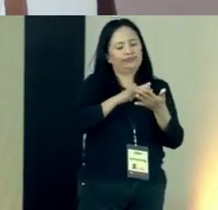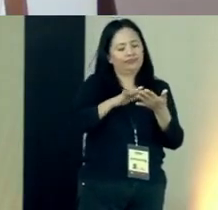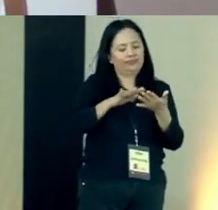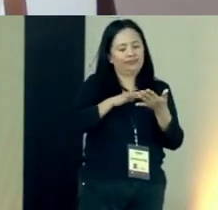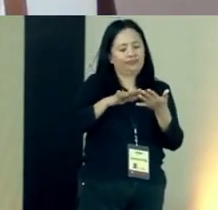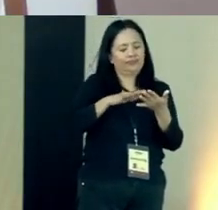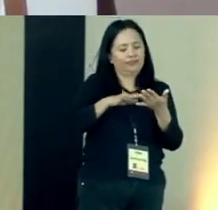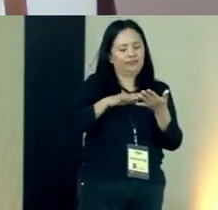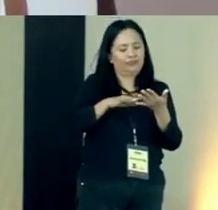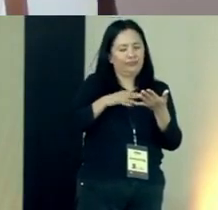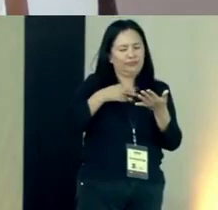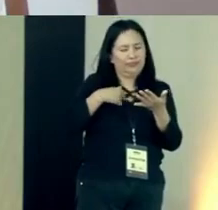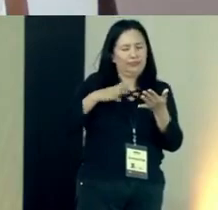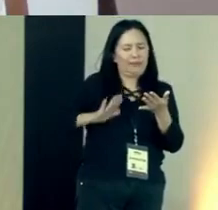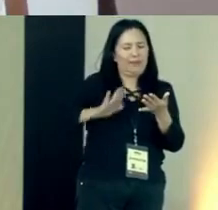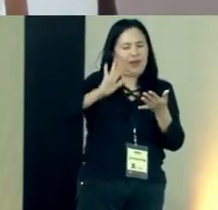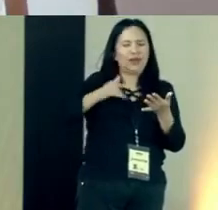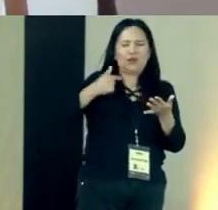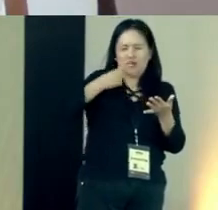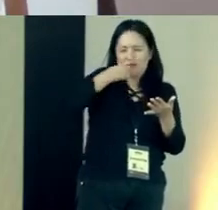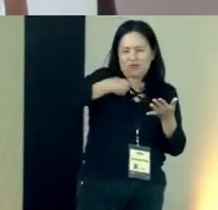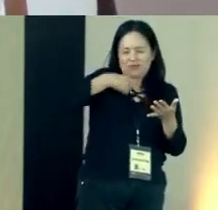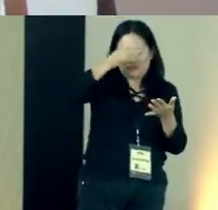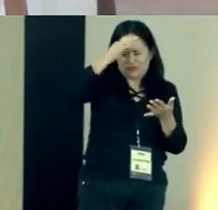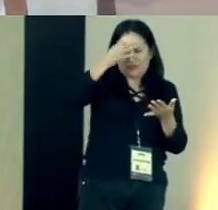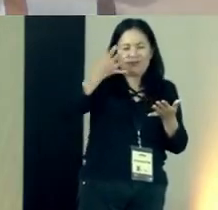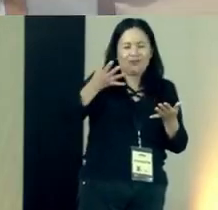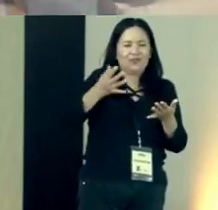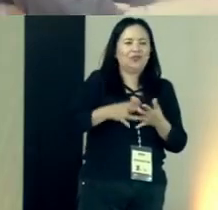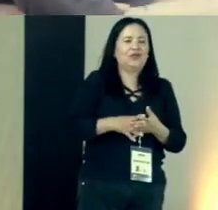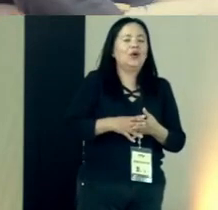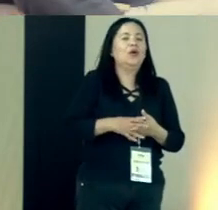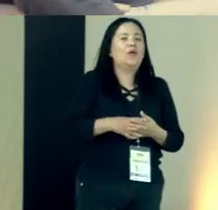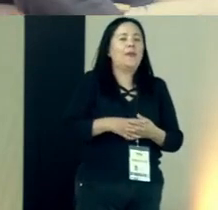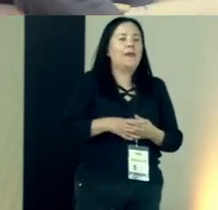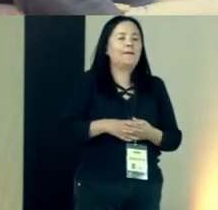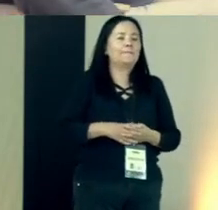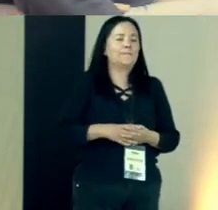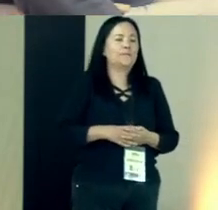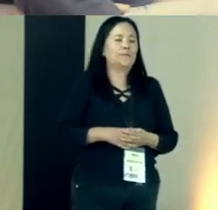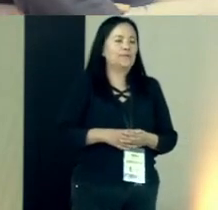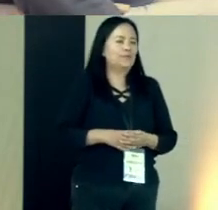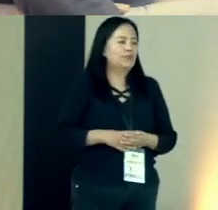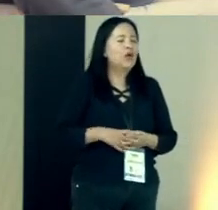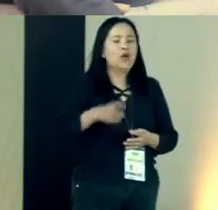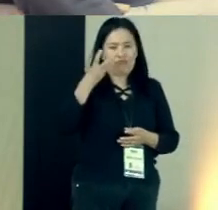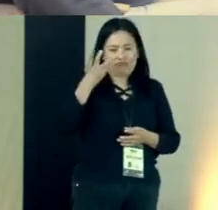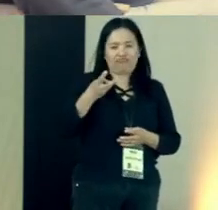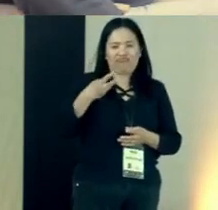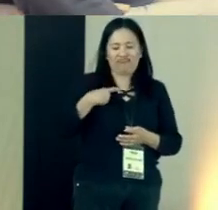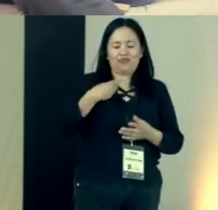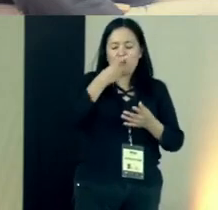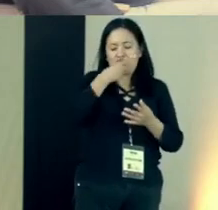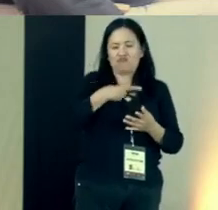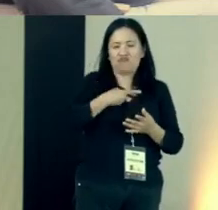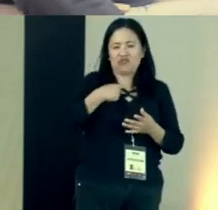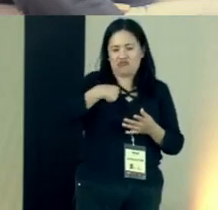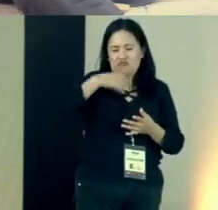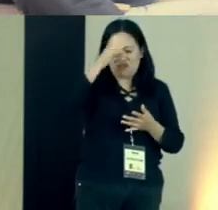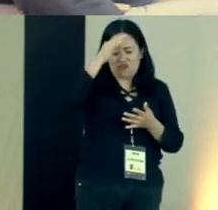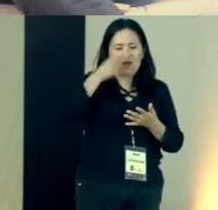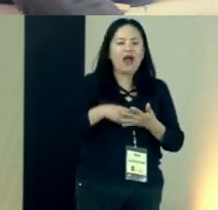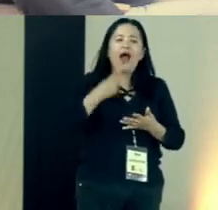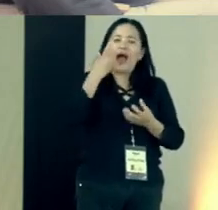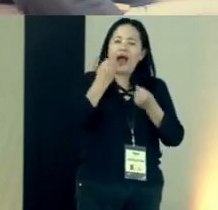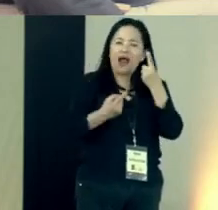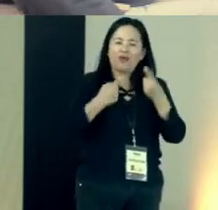poco insultando nuestra inteligencia, ¿no? Todo el tiempo está insultando nuestra inteligencia. Justo aquí hay algo que me gustó mucho